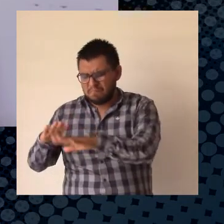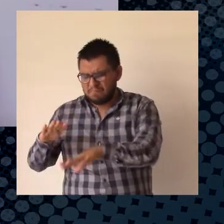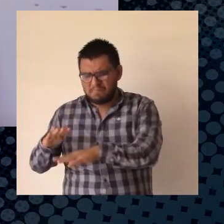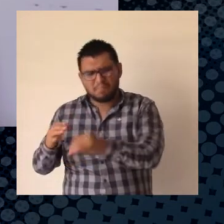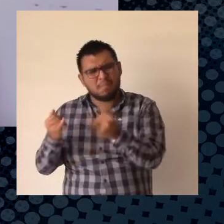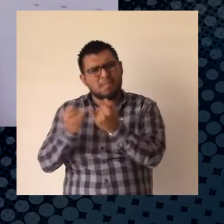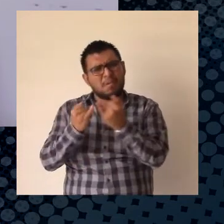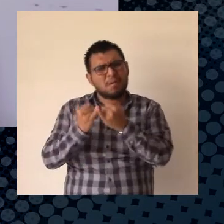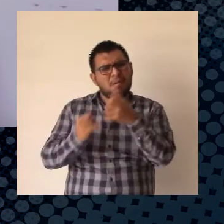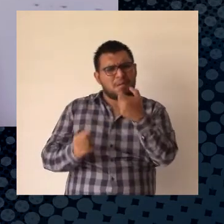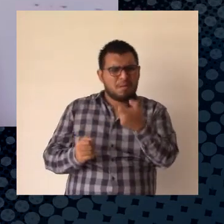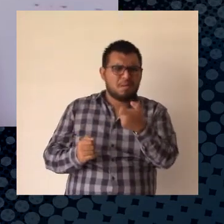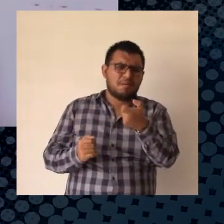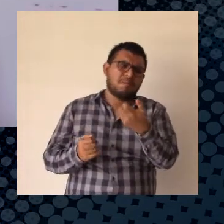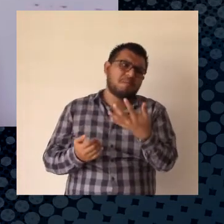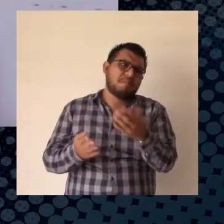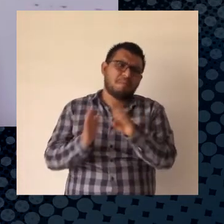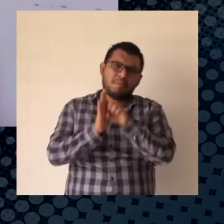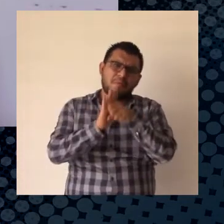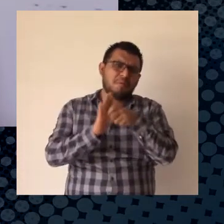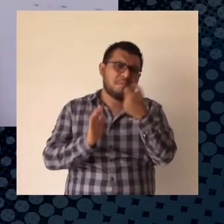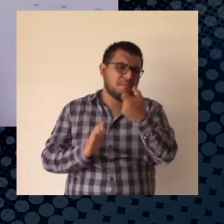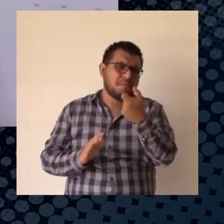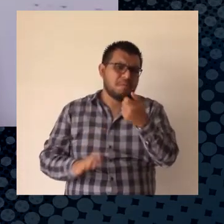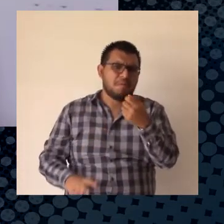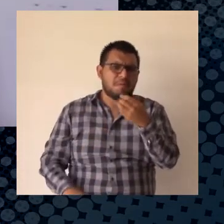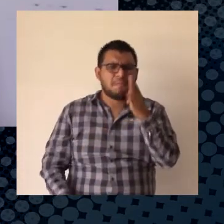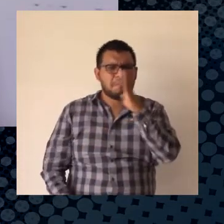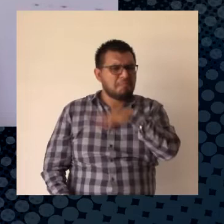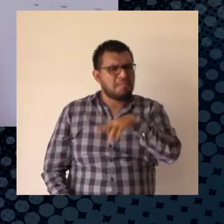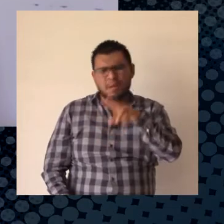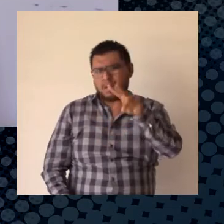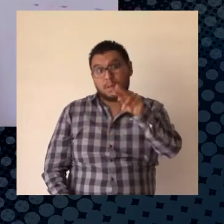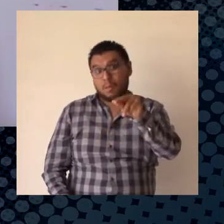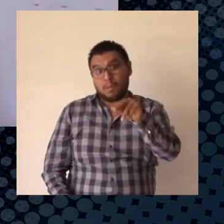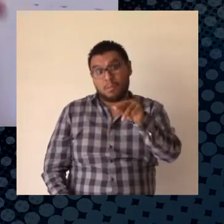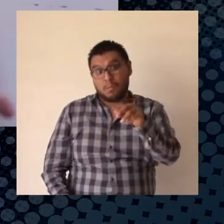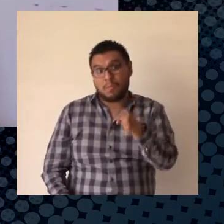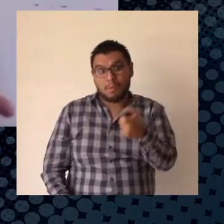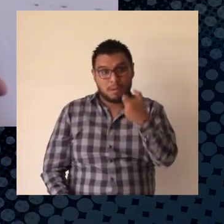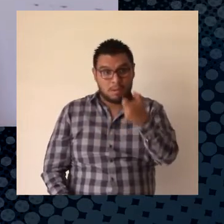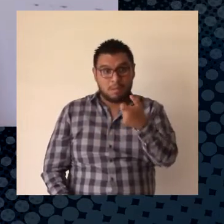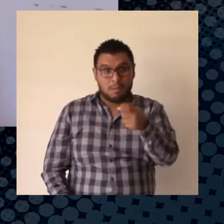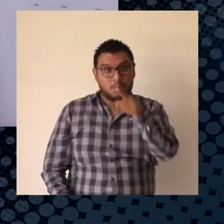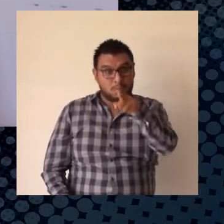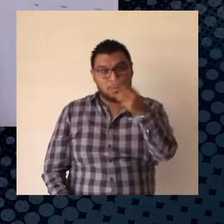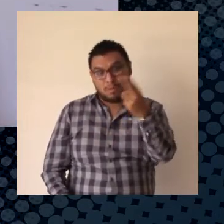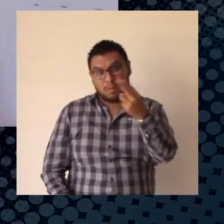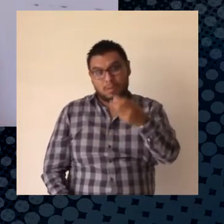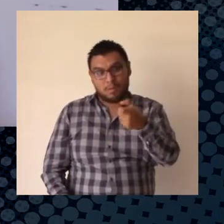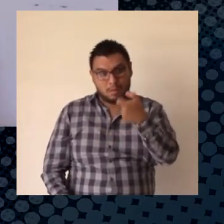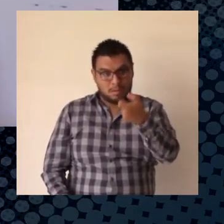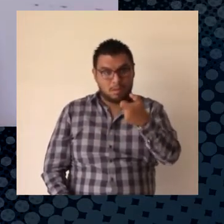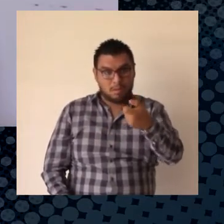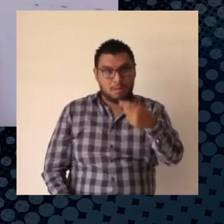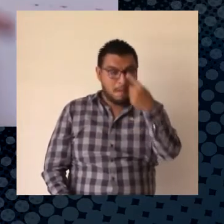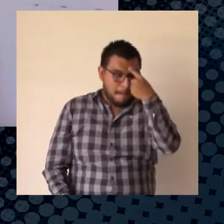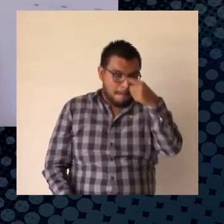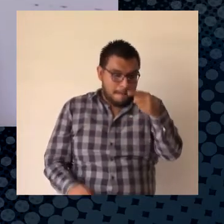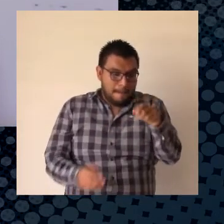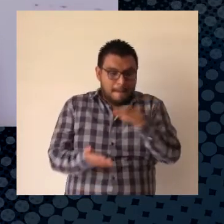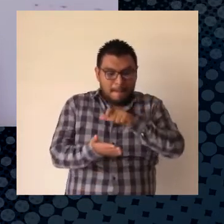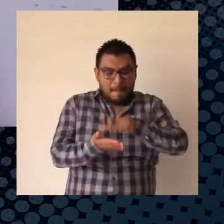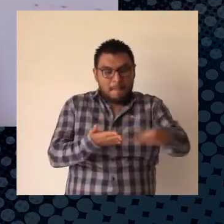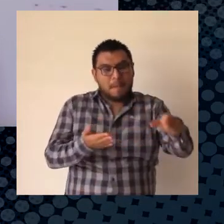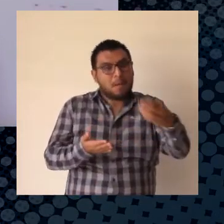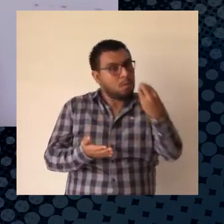mire. El dinero no es malo. Sin dinero usted no podría comprar comida. Sin dinero usted no podría comprar